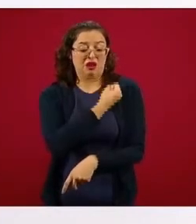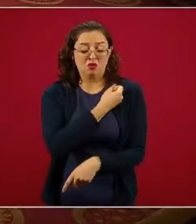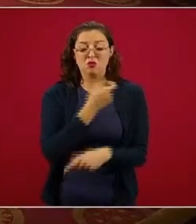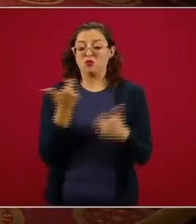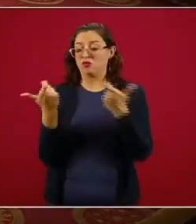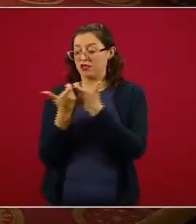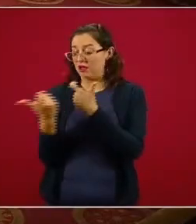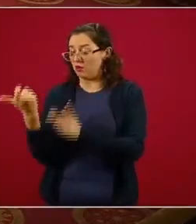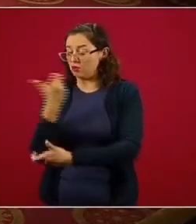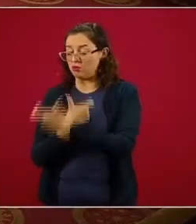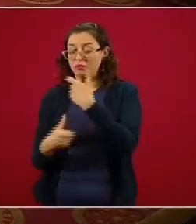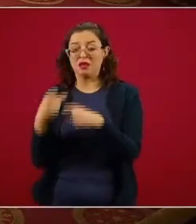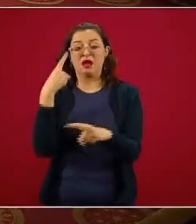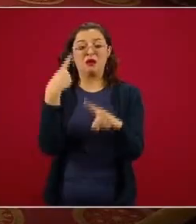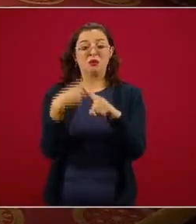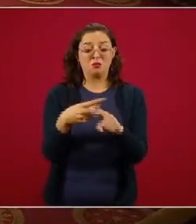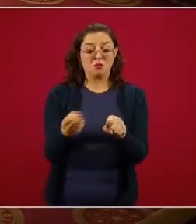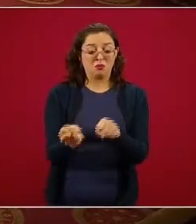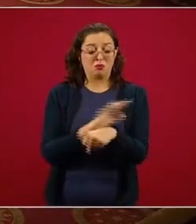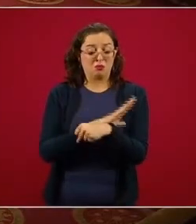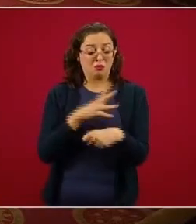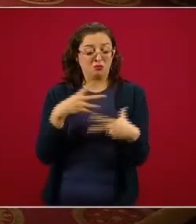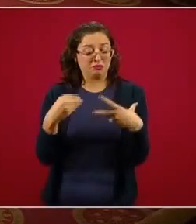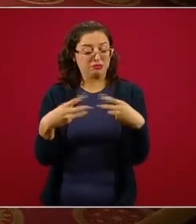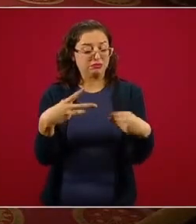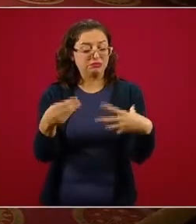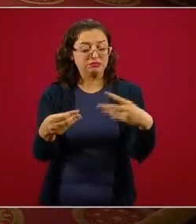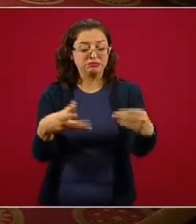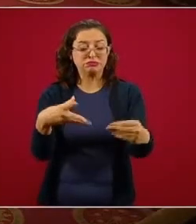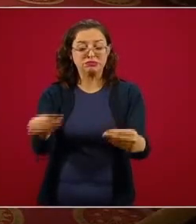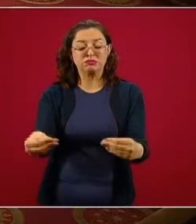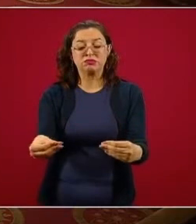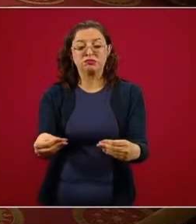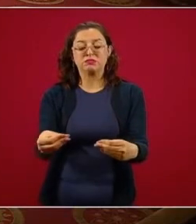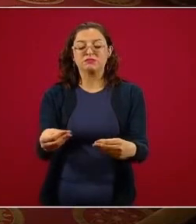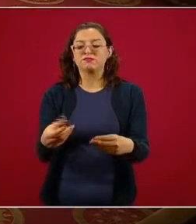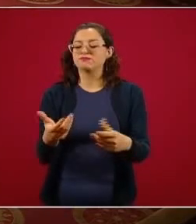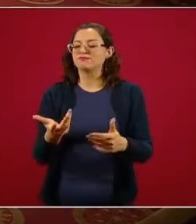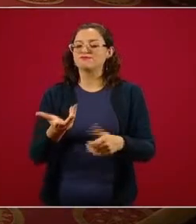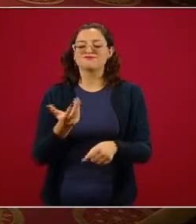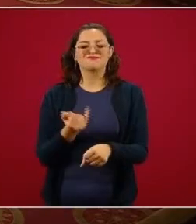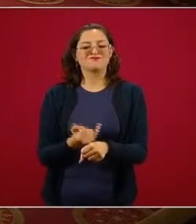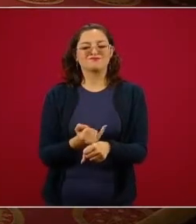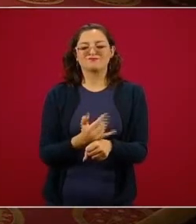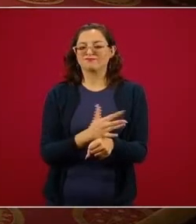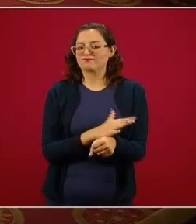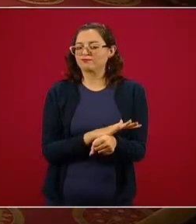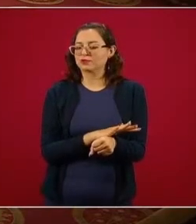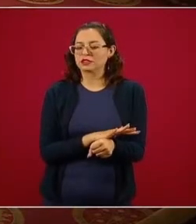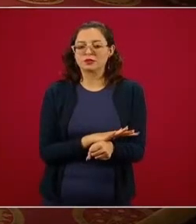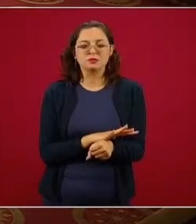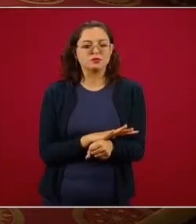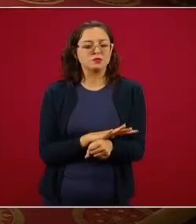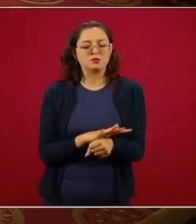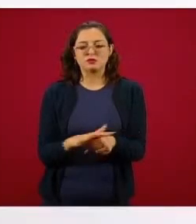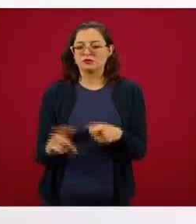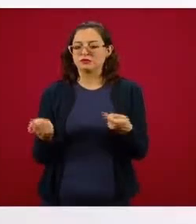en la economía no sería posible sin una población